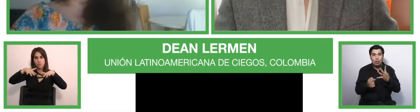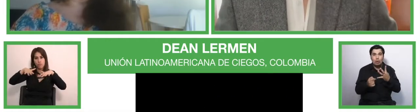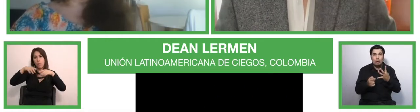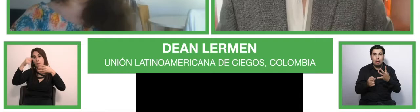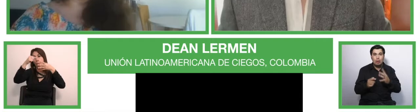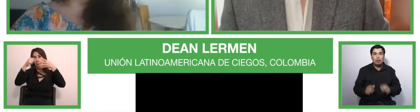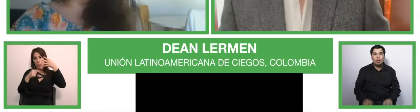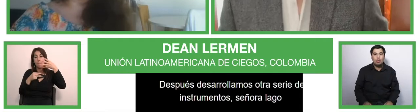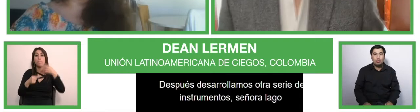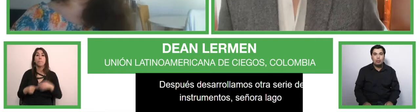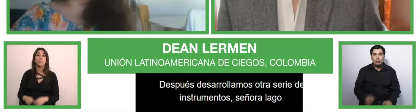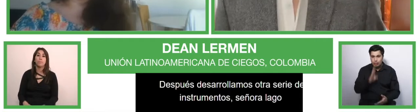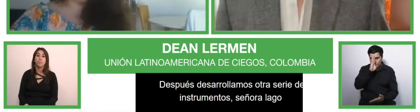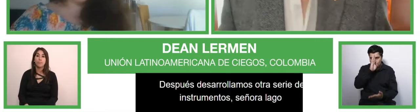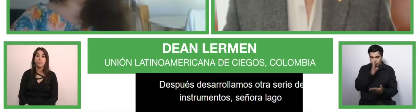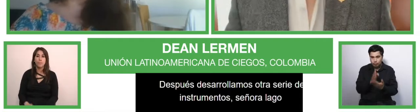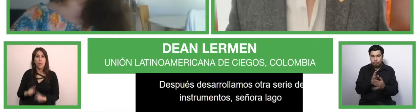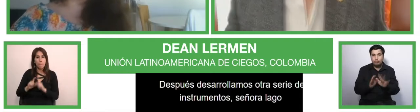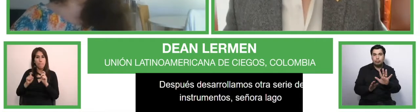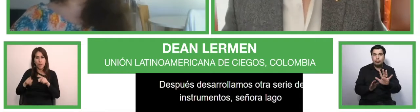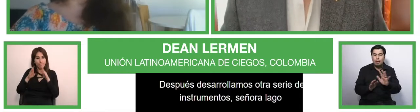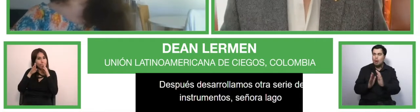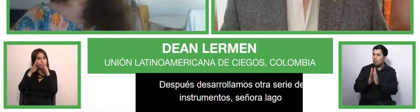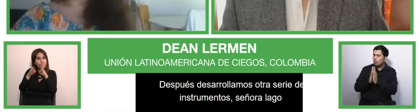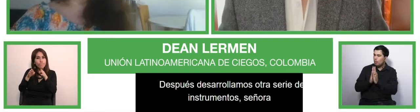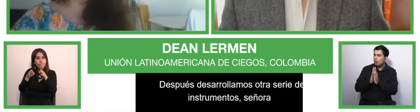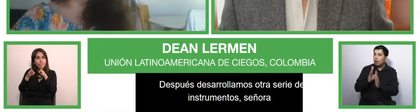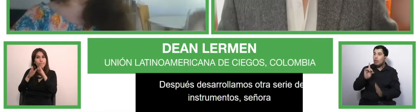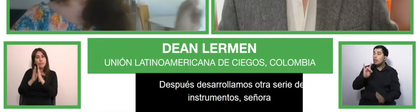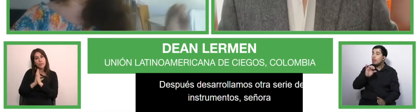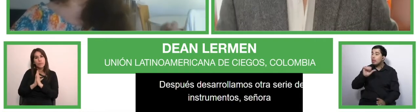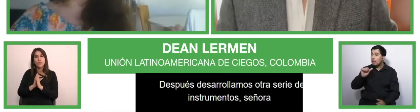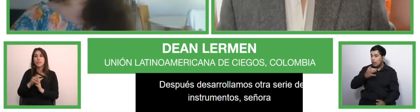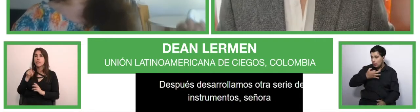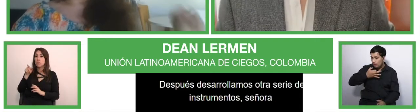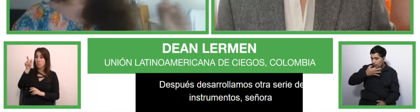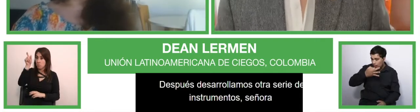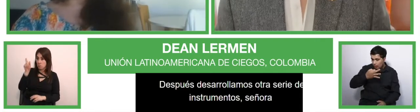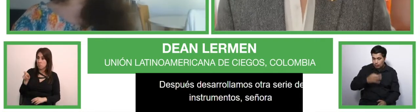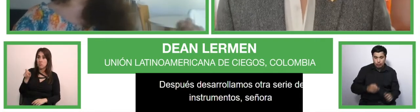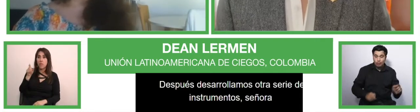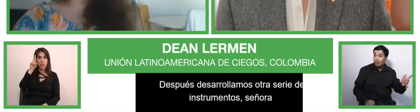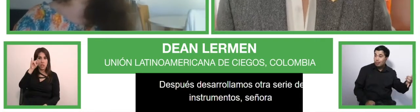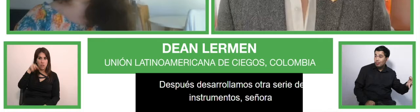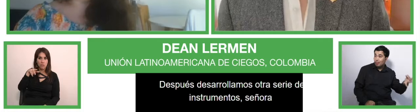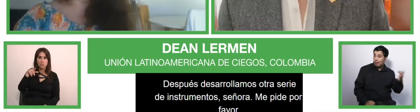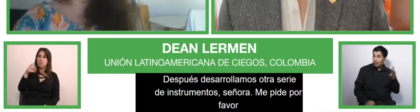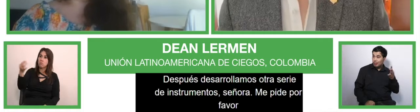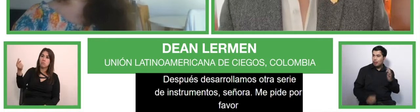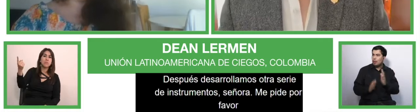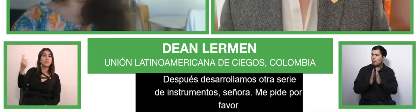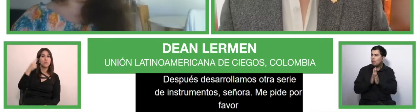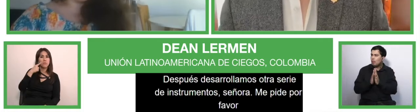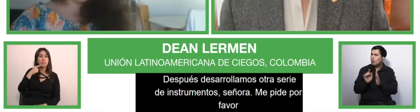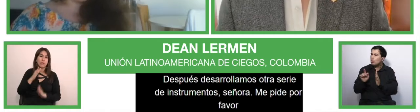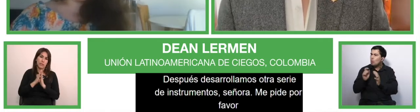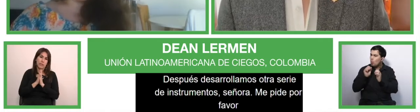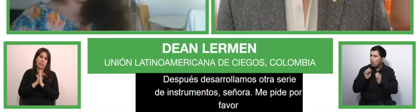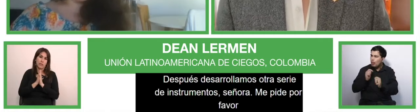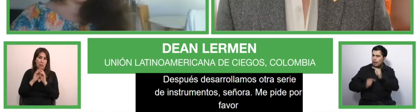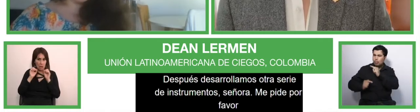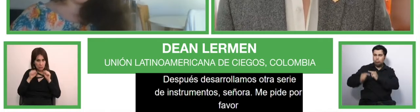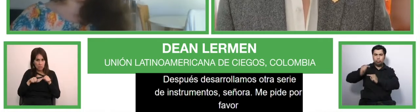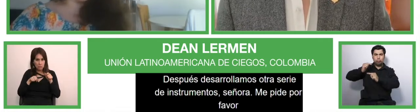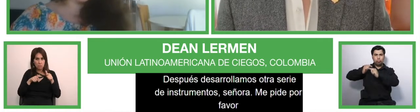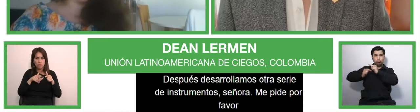piden, por favor, que apenas vaya un poquito para atrás,